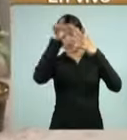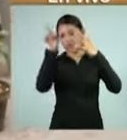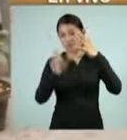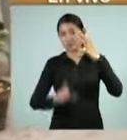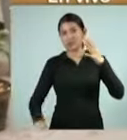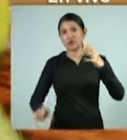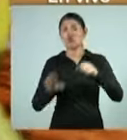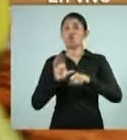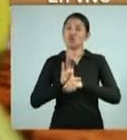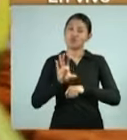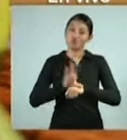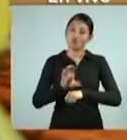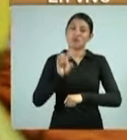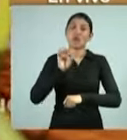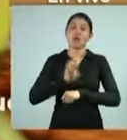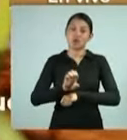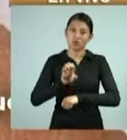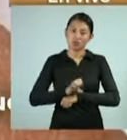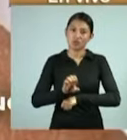Colombia, Ecuador,